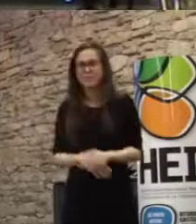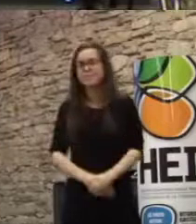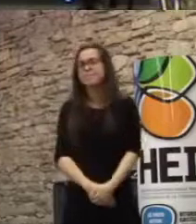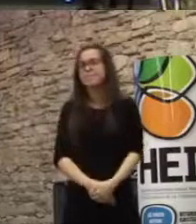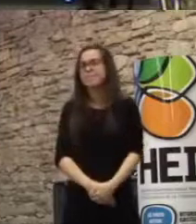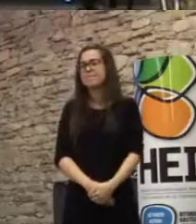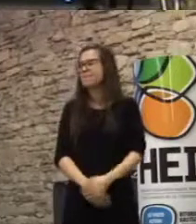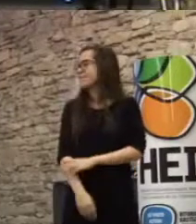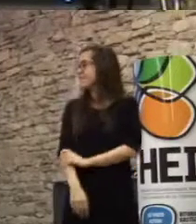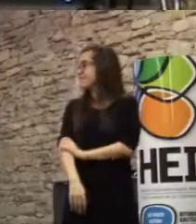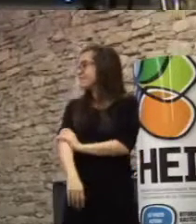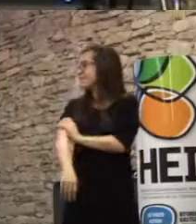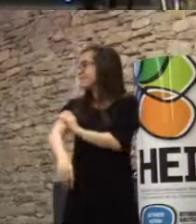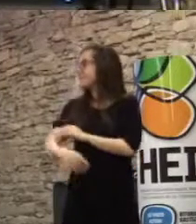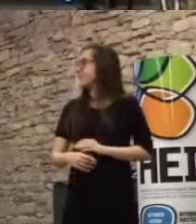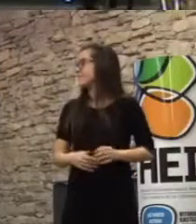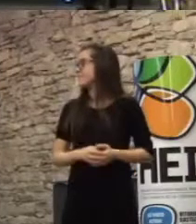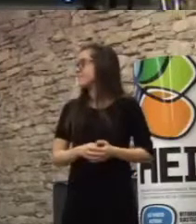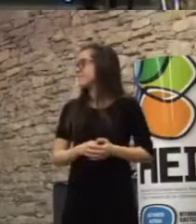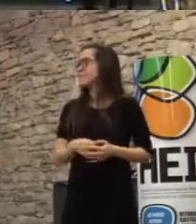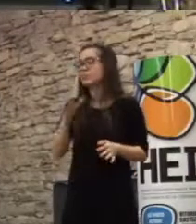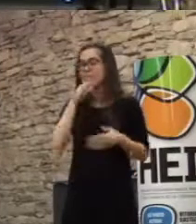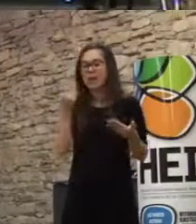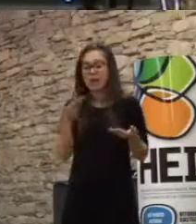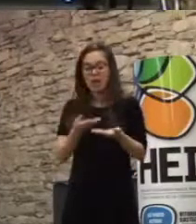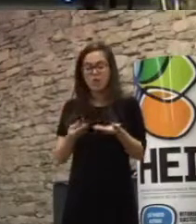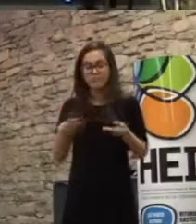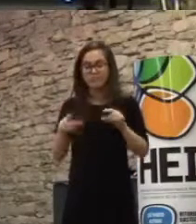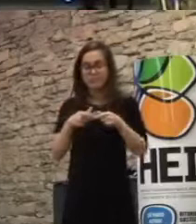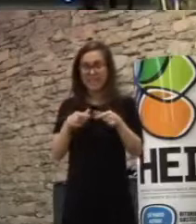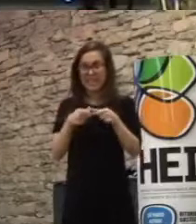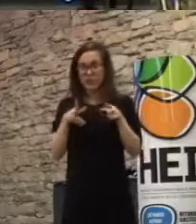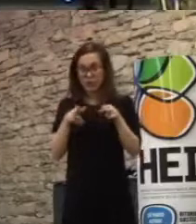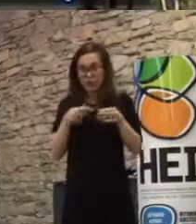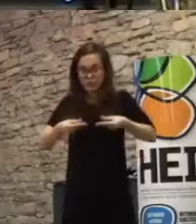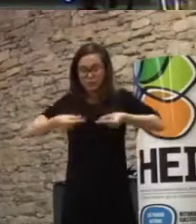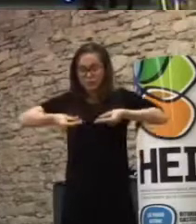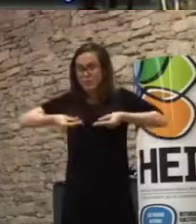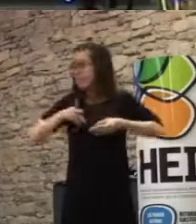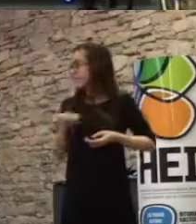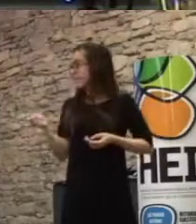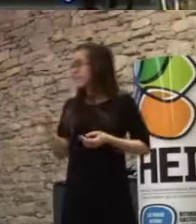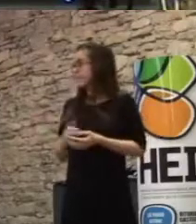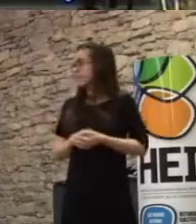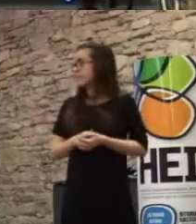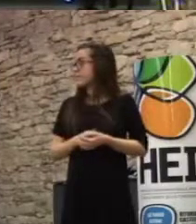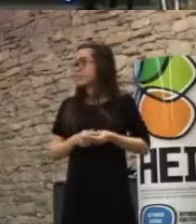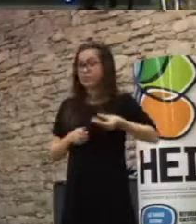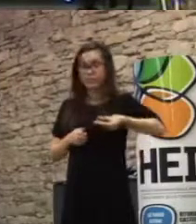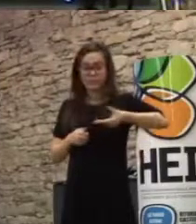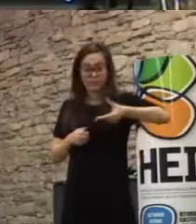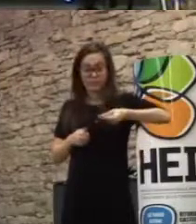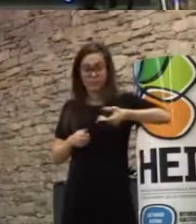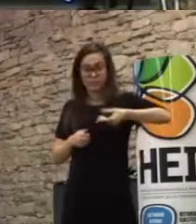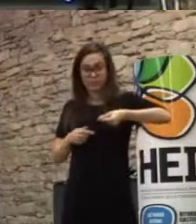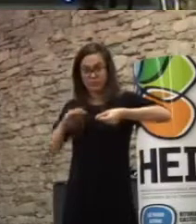y ahora es muy importante que mantengáis los trozos horizontales al suelo recordamos el trozo que está arriba del todo tenéis el pulgar si lo teneis como yo donde